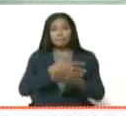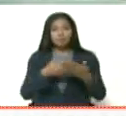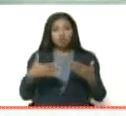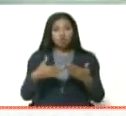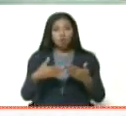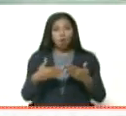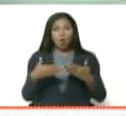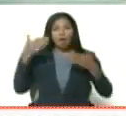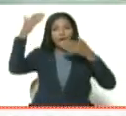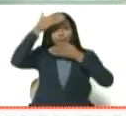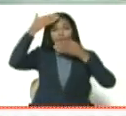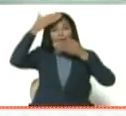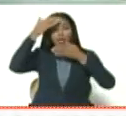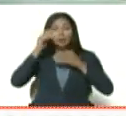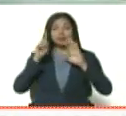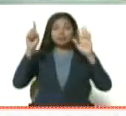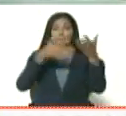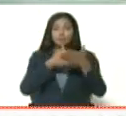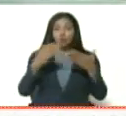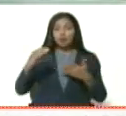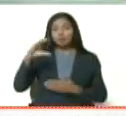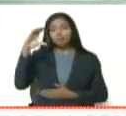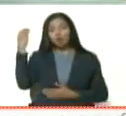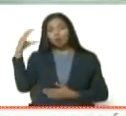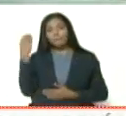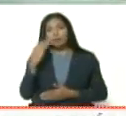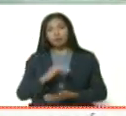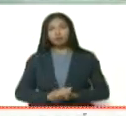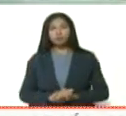árabes, 6 millones de colombianos,